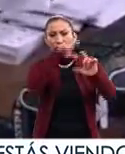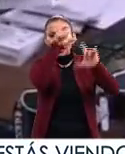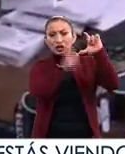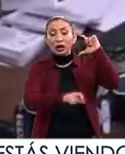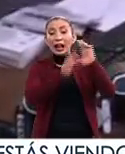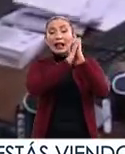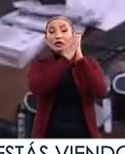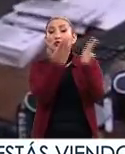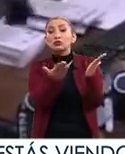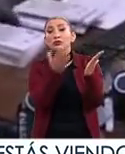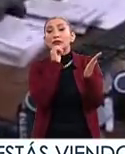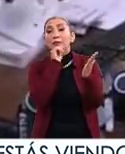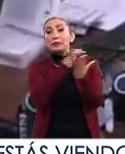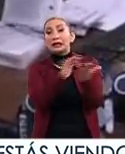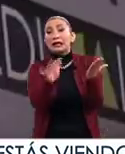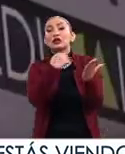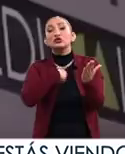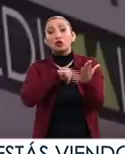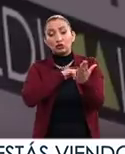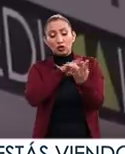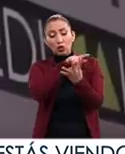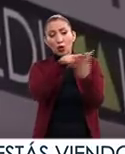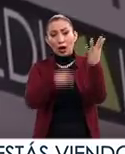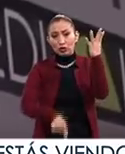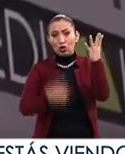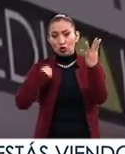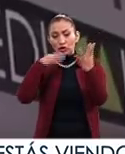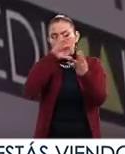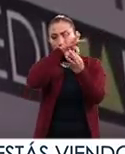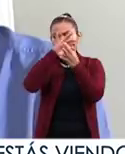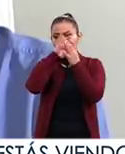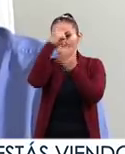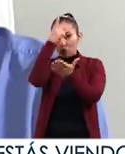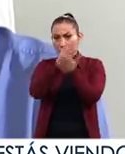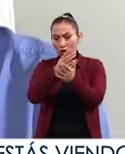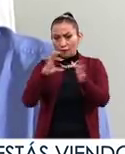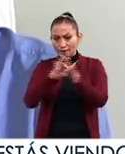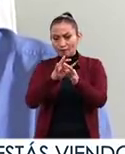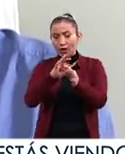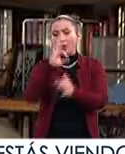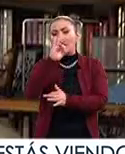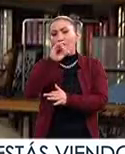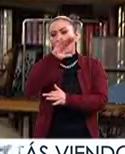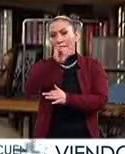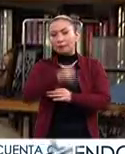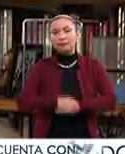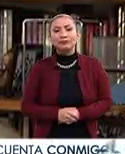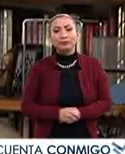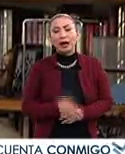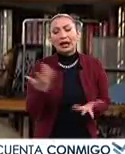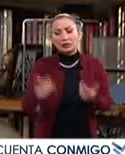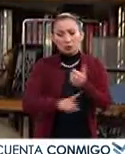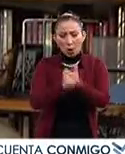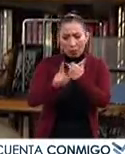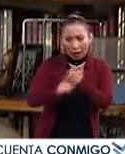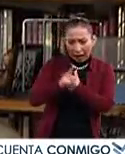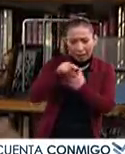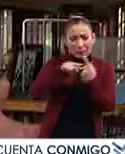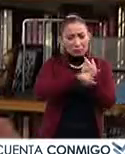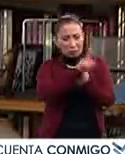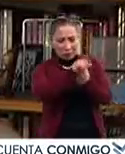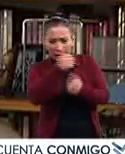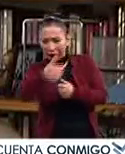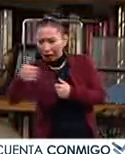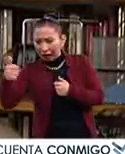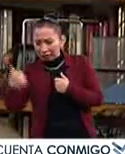de la Lectura. O sea, estas son las 4 cosas que se unifican. Entonces, las broncas. A